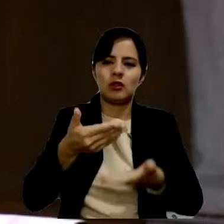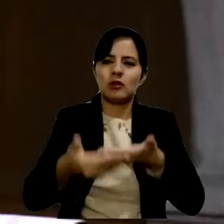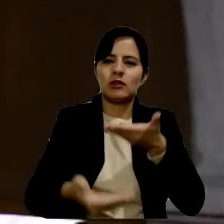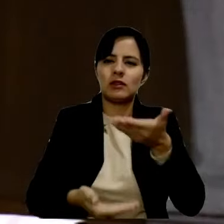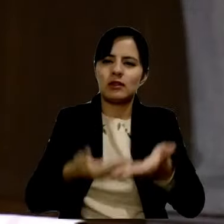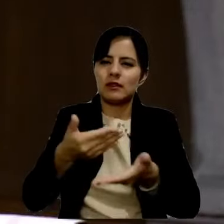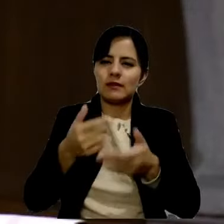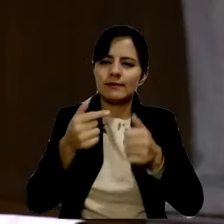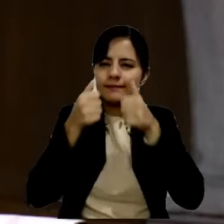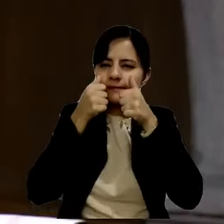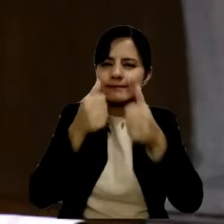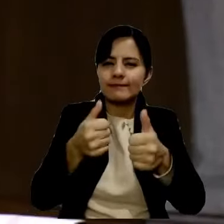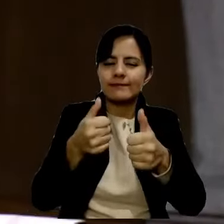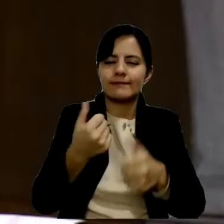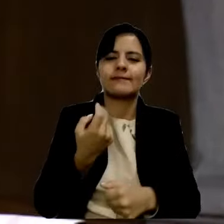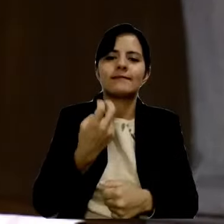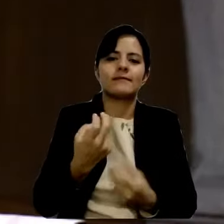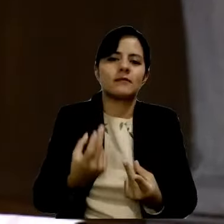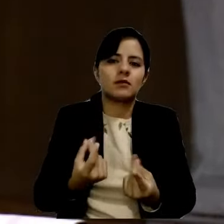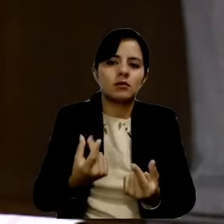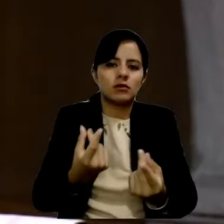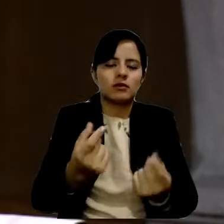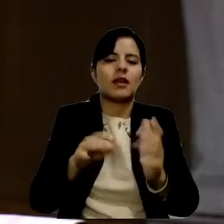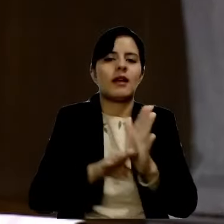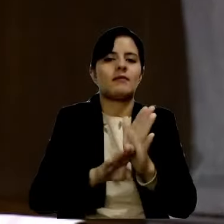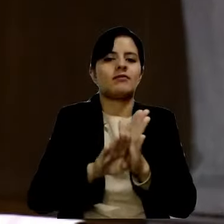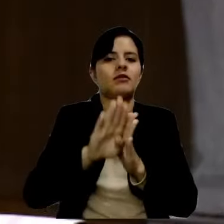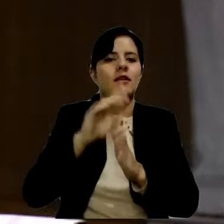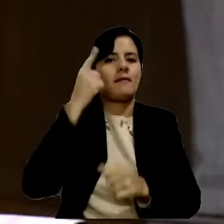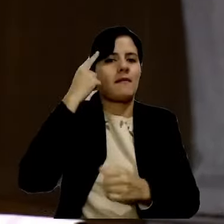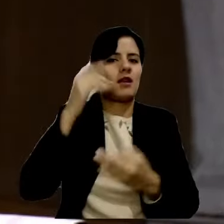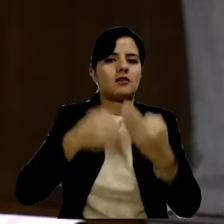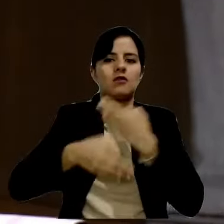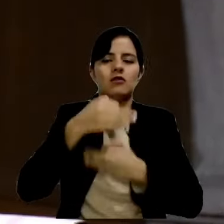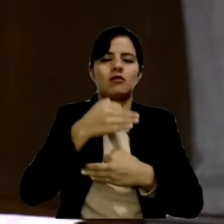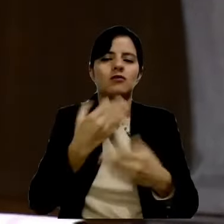verdadero motor de Progreso para todos es cuanto Muchas gracias por su atención